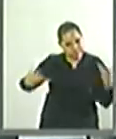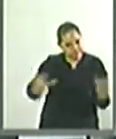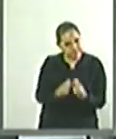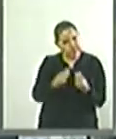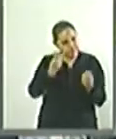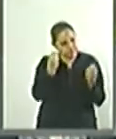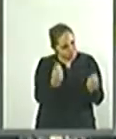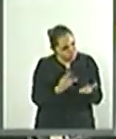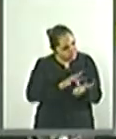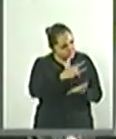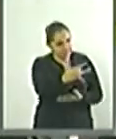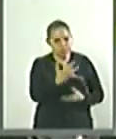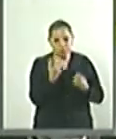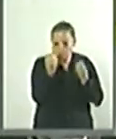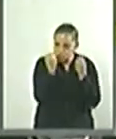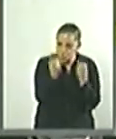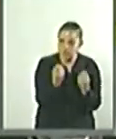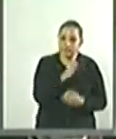felicidades.